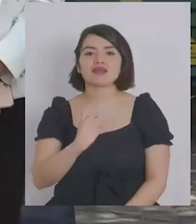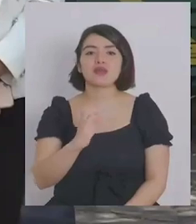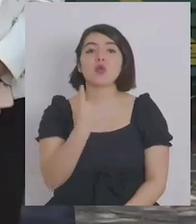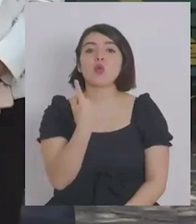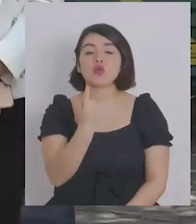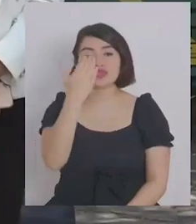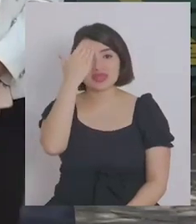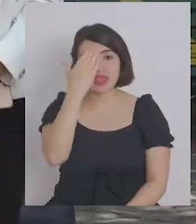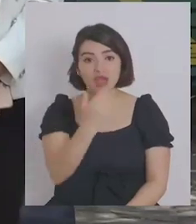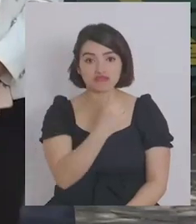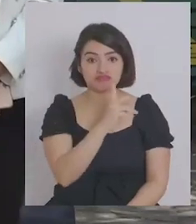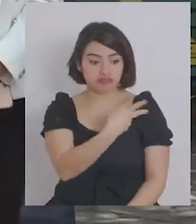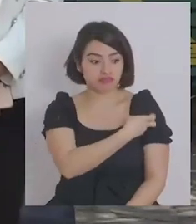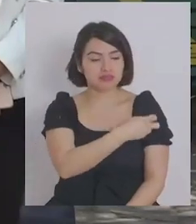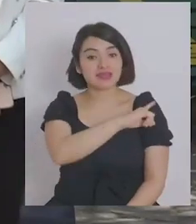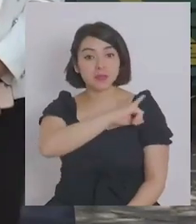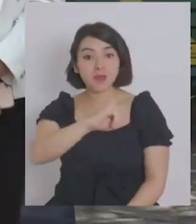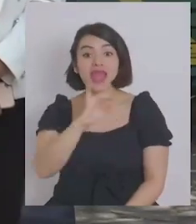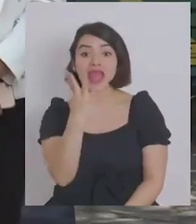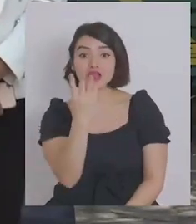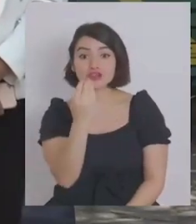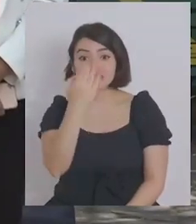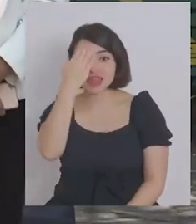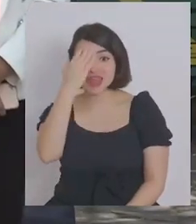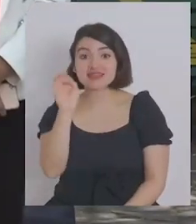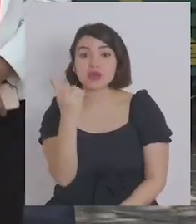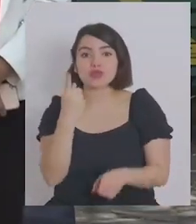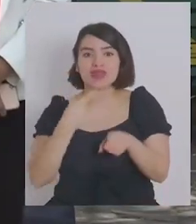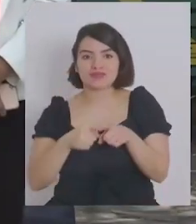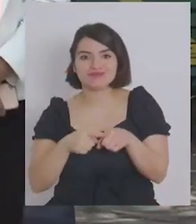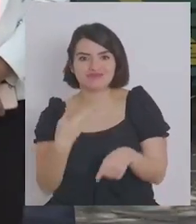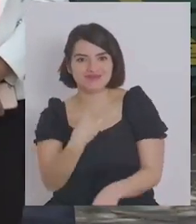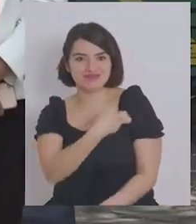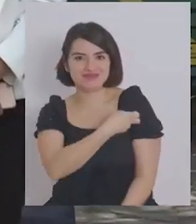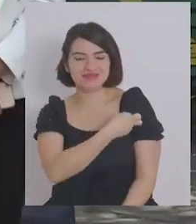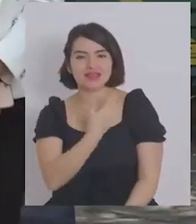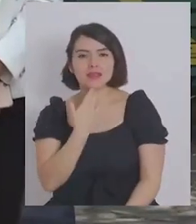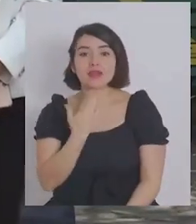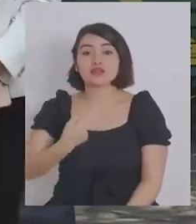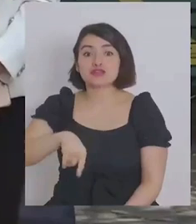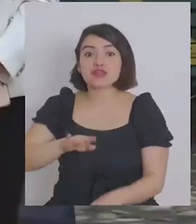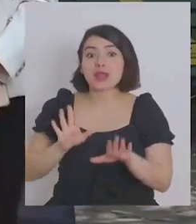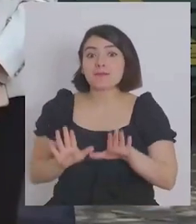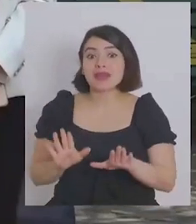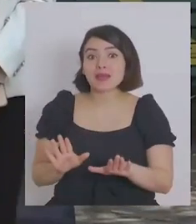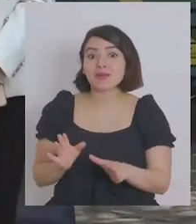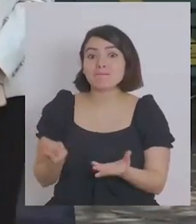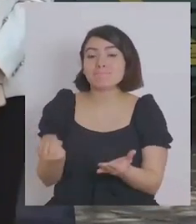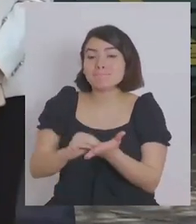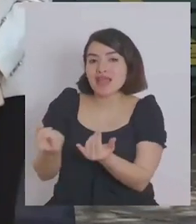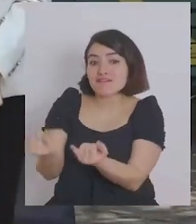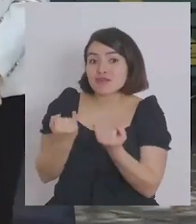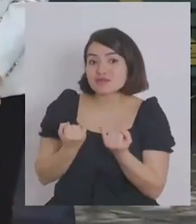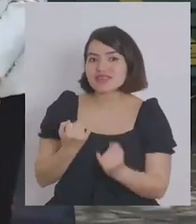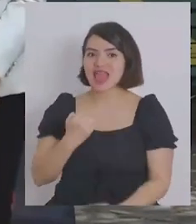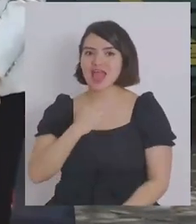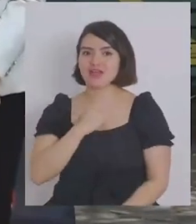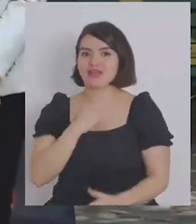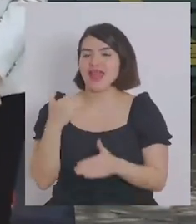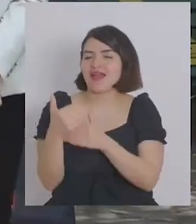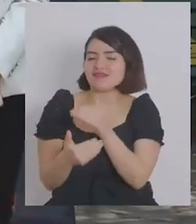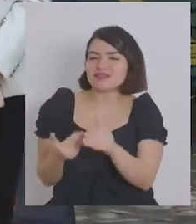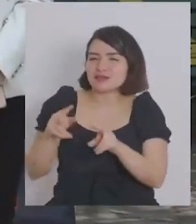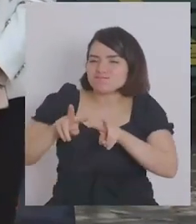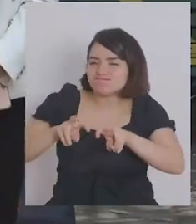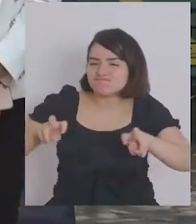luego 14 días después la segunda dosis y nosotros esperamos también tener mayores presente porque la católica también ha avanzado si estoy hecho la